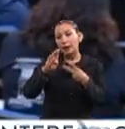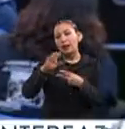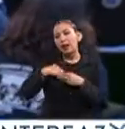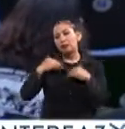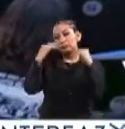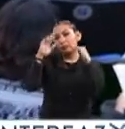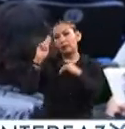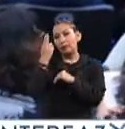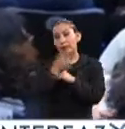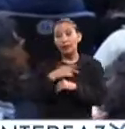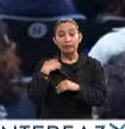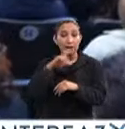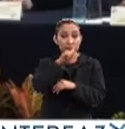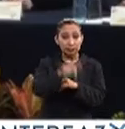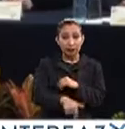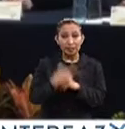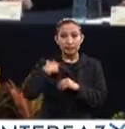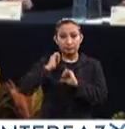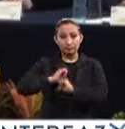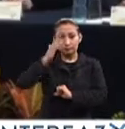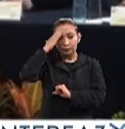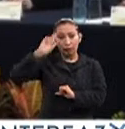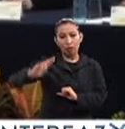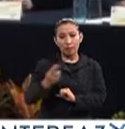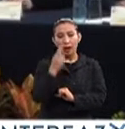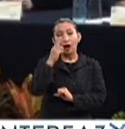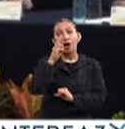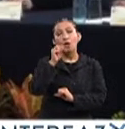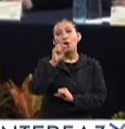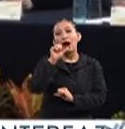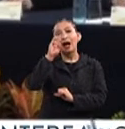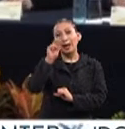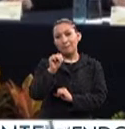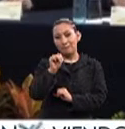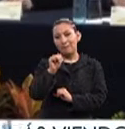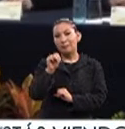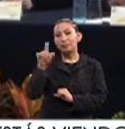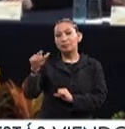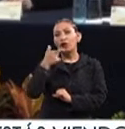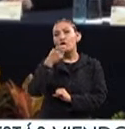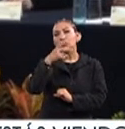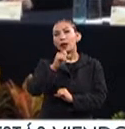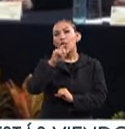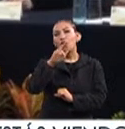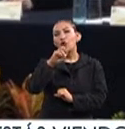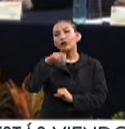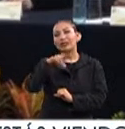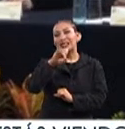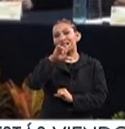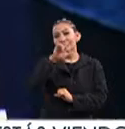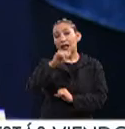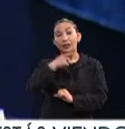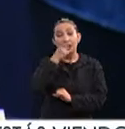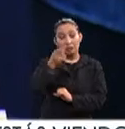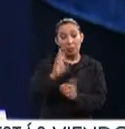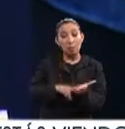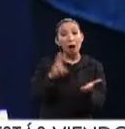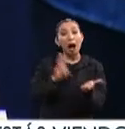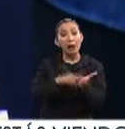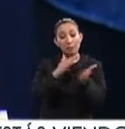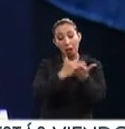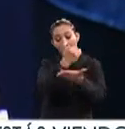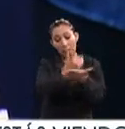educación superior. En su oportunidad, el rector de la Universidad Autónoma del Estado de Morelos, Gustavo Urquiza Beltrán, reconoció la valía